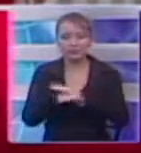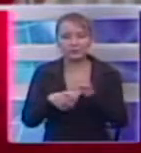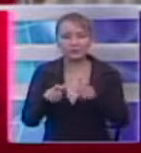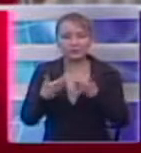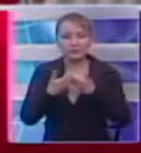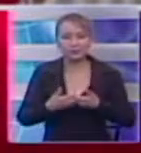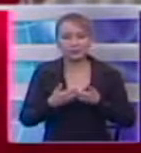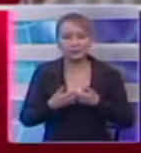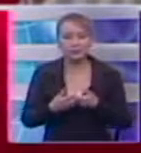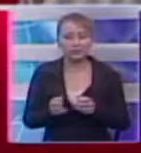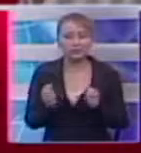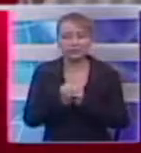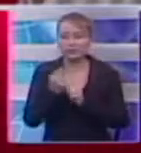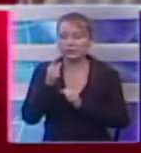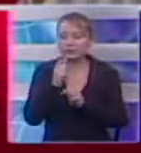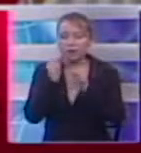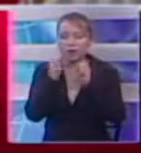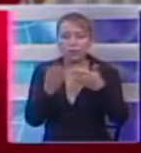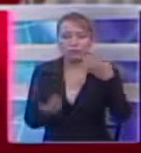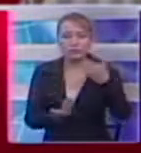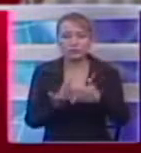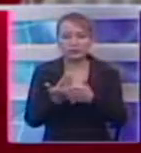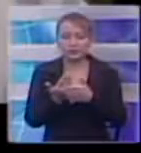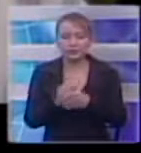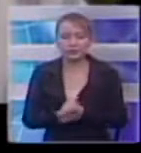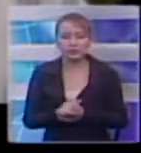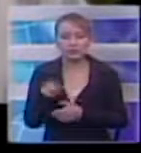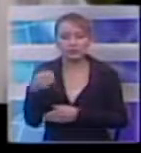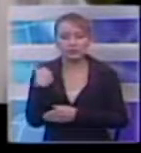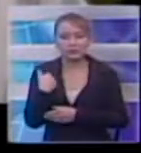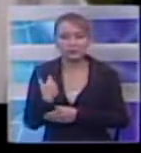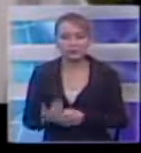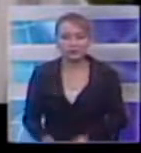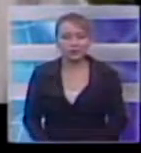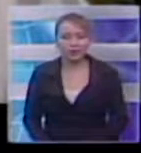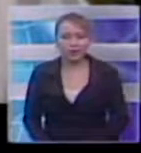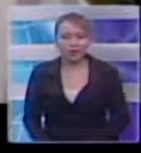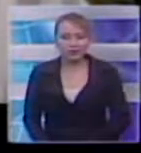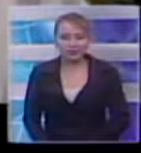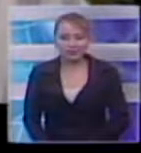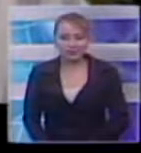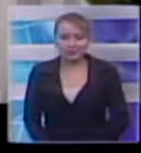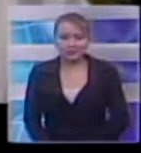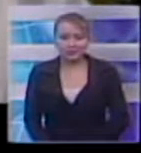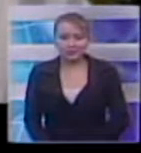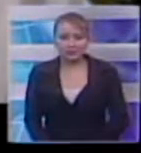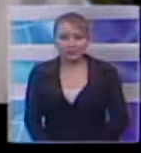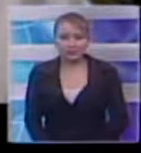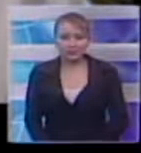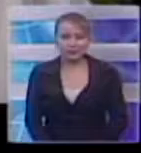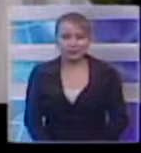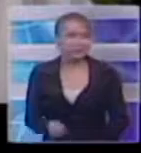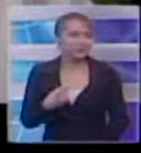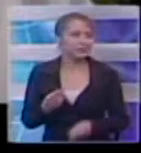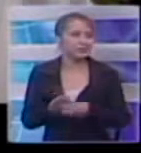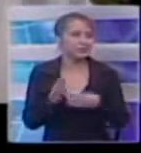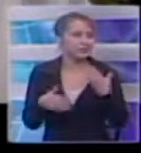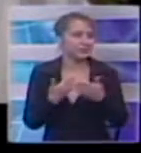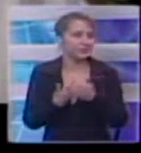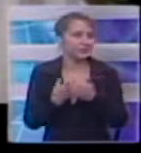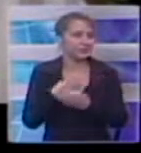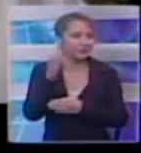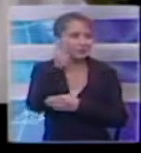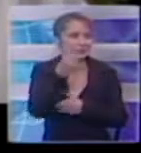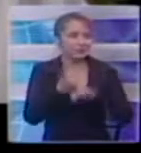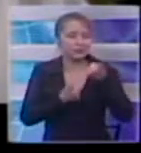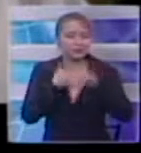empresas con esa oportunidad, tendrán, digamos, necesariamente que aumentar su capacidad de producción, que es lo que estamos buscando, o